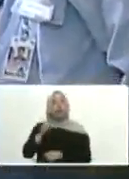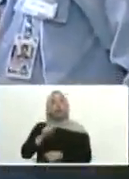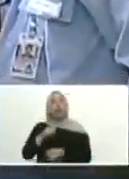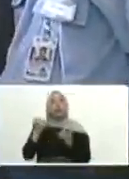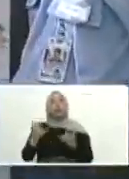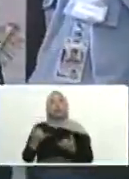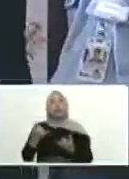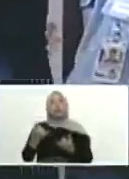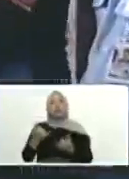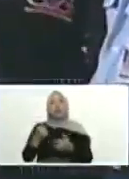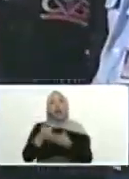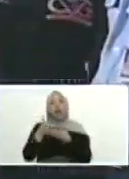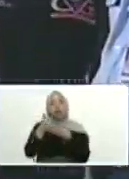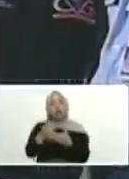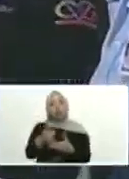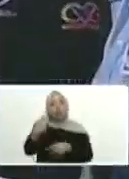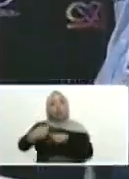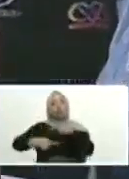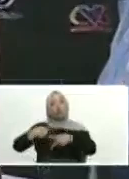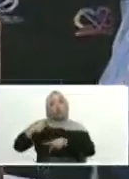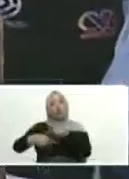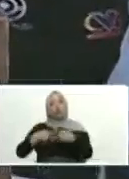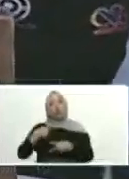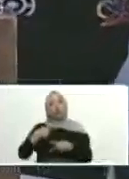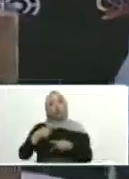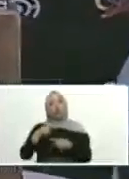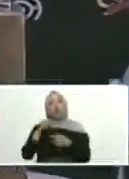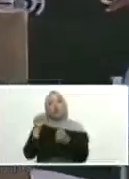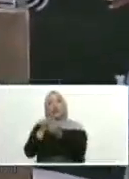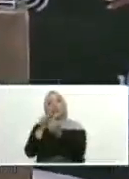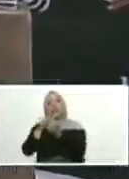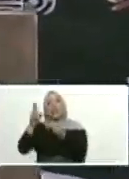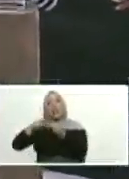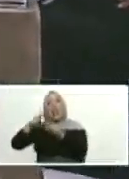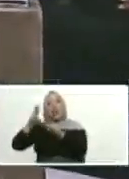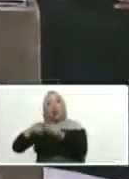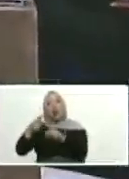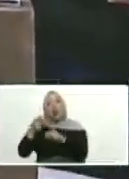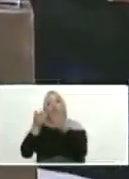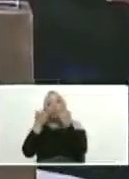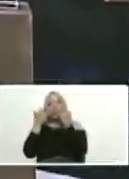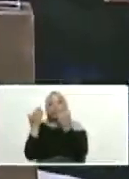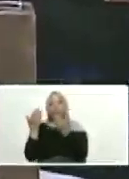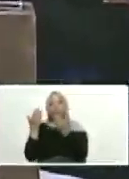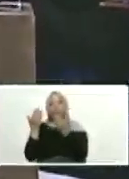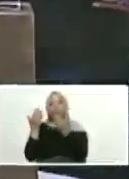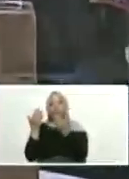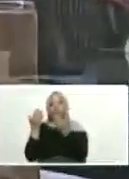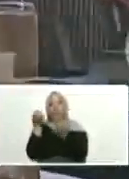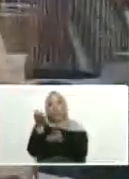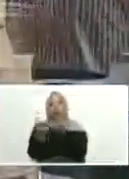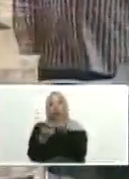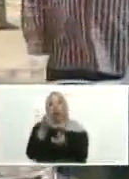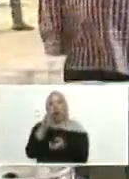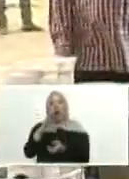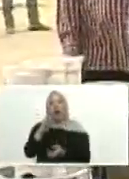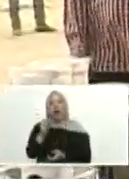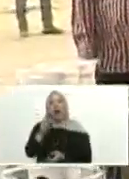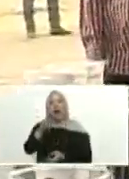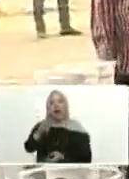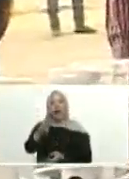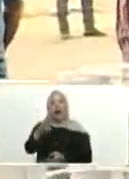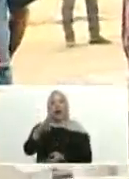esta oportunidad que sí sirve y Desde allí producimos este carbón este ánodo anudo de Carbón